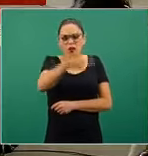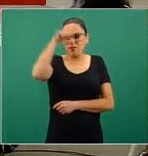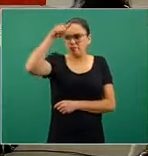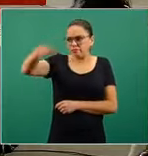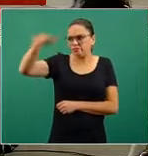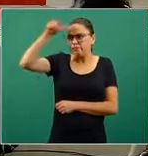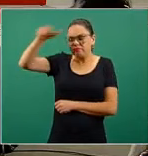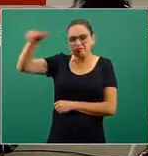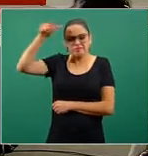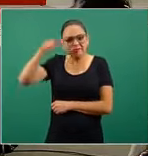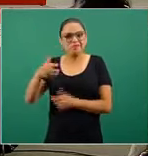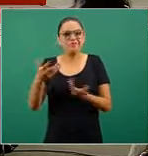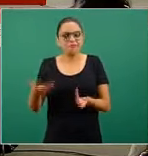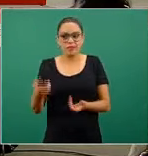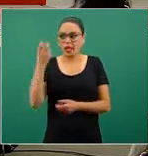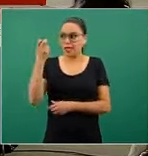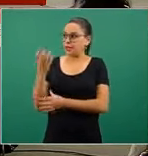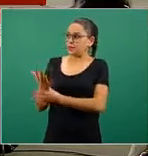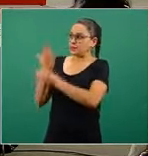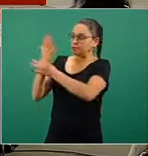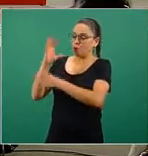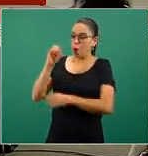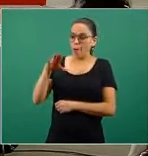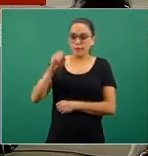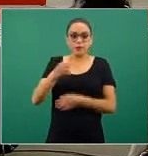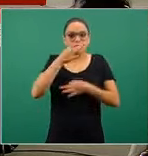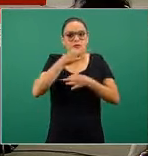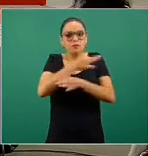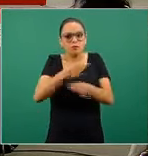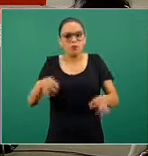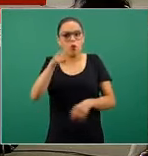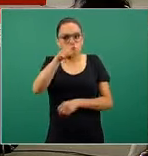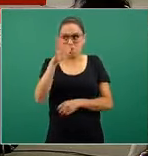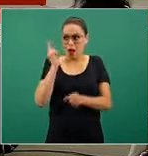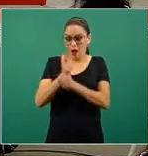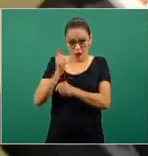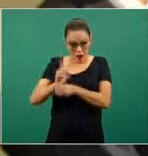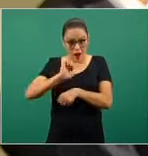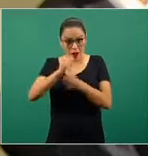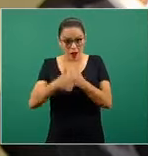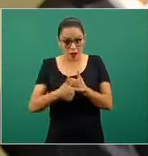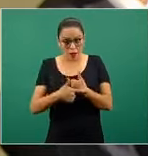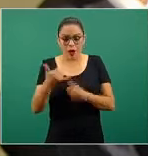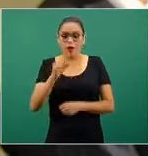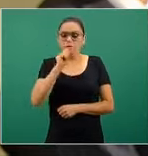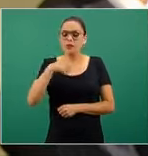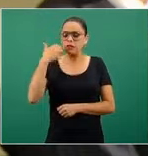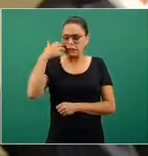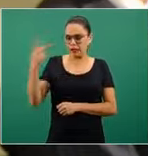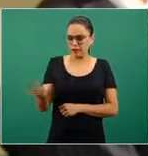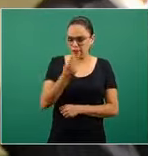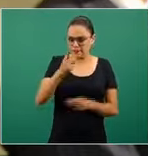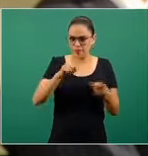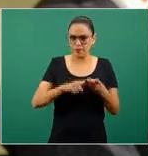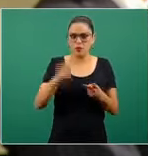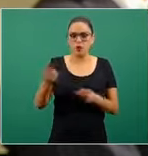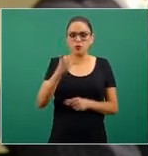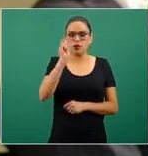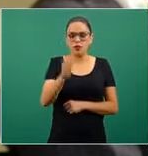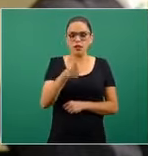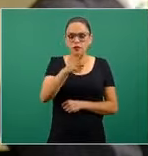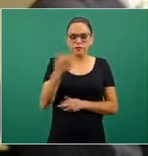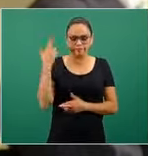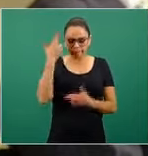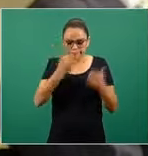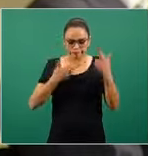o anuncio que hizo la Organización Mundial de la Salud? Y también preguntarles, ustedes están haciendo un análisis de la red de